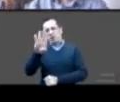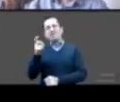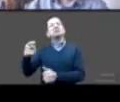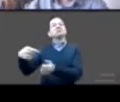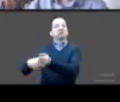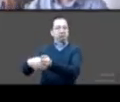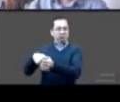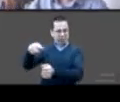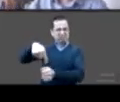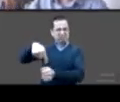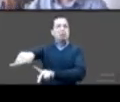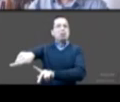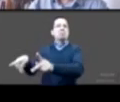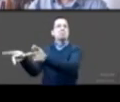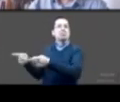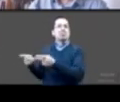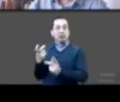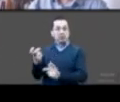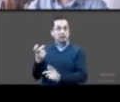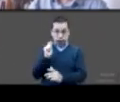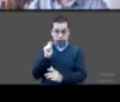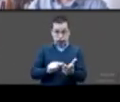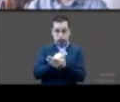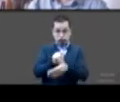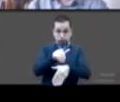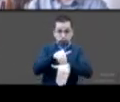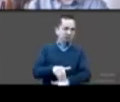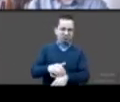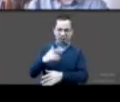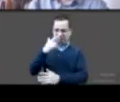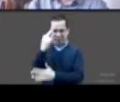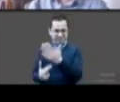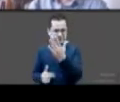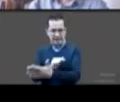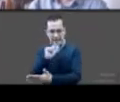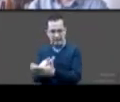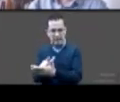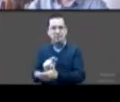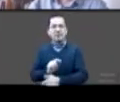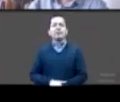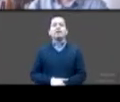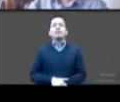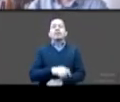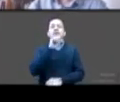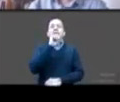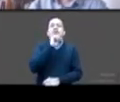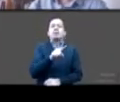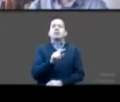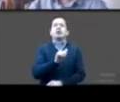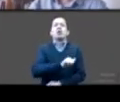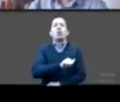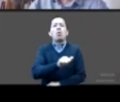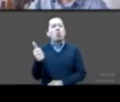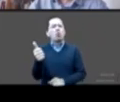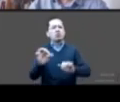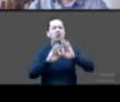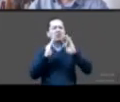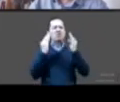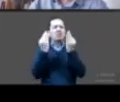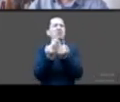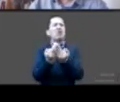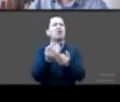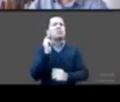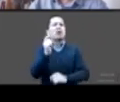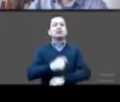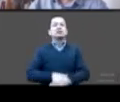de material. Otro de acción o de modalidad que se está viendo es el